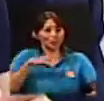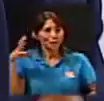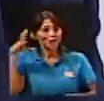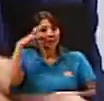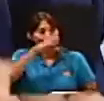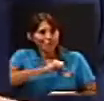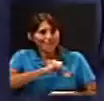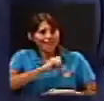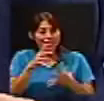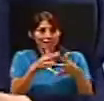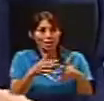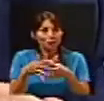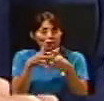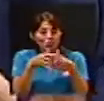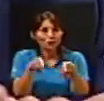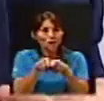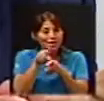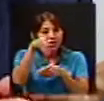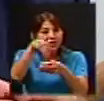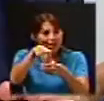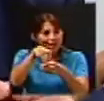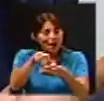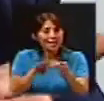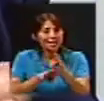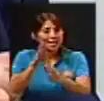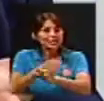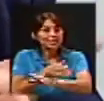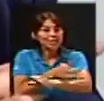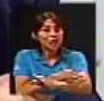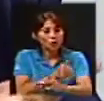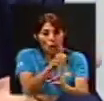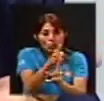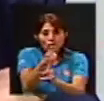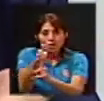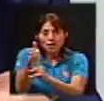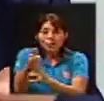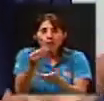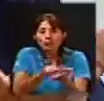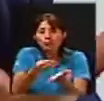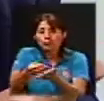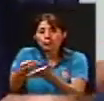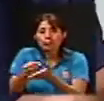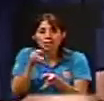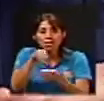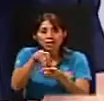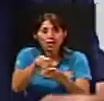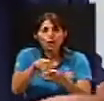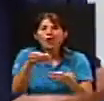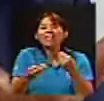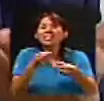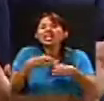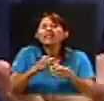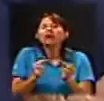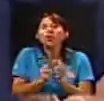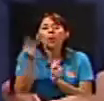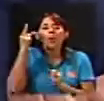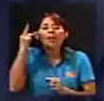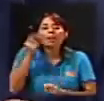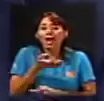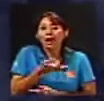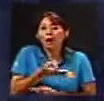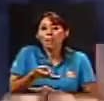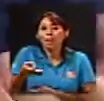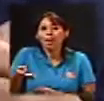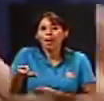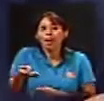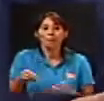de Estados Unidos para consumo interno. Ellos lo que están tratando de hacer con esa política cambiaria, monetaria al final, es encarecer las importaciones.